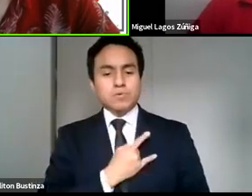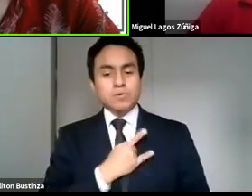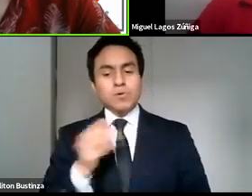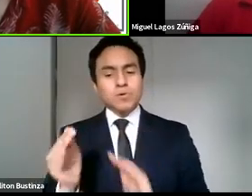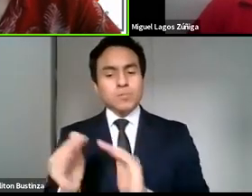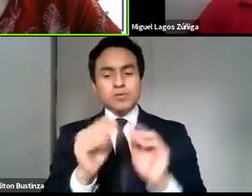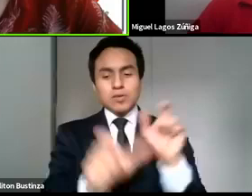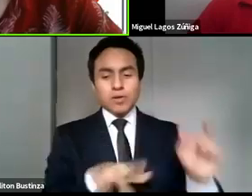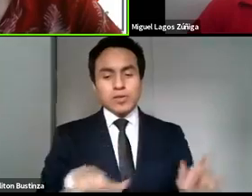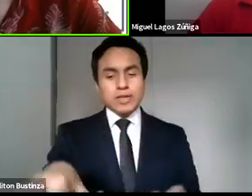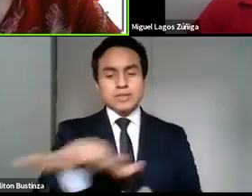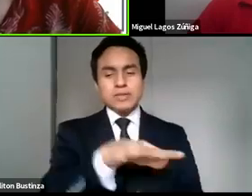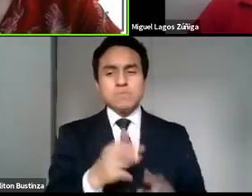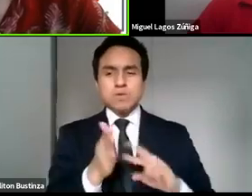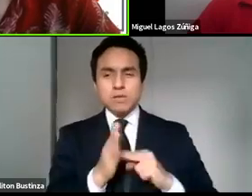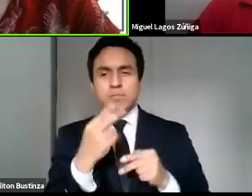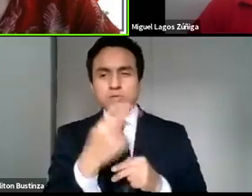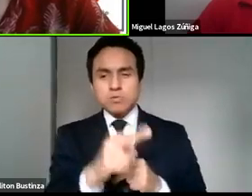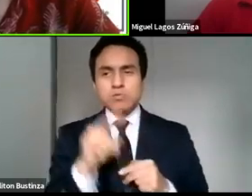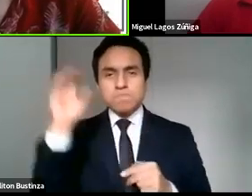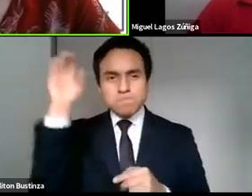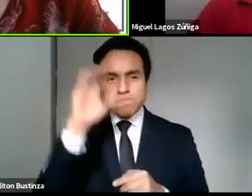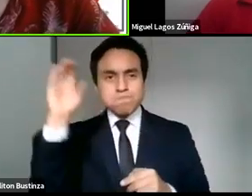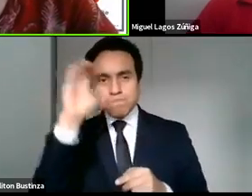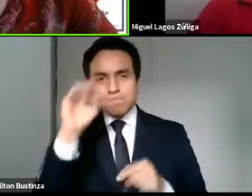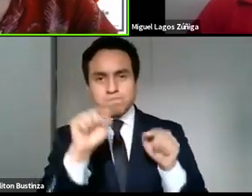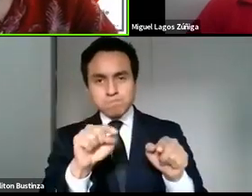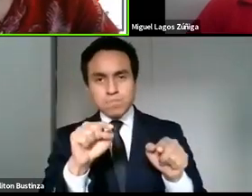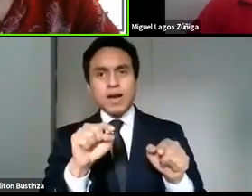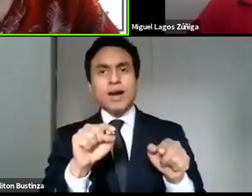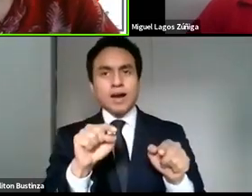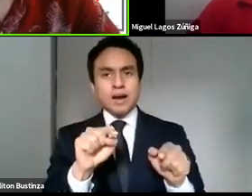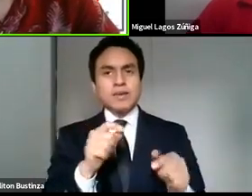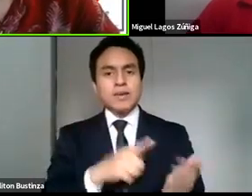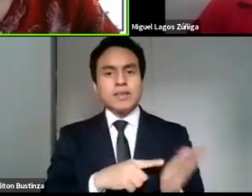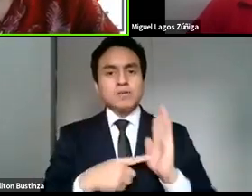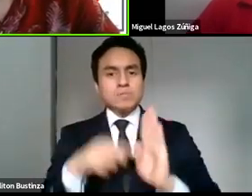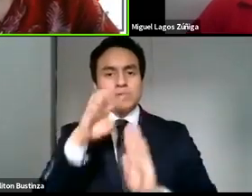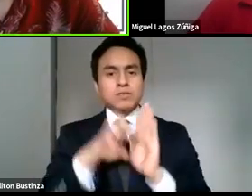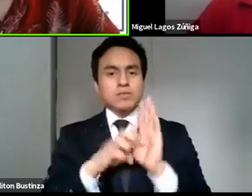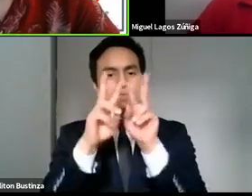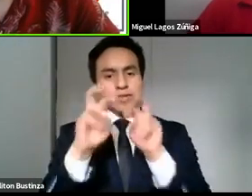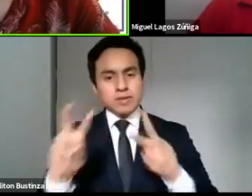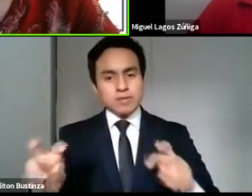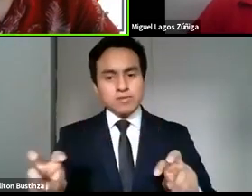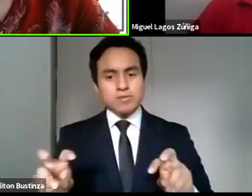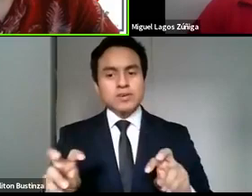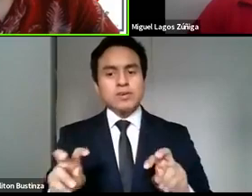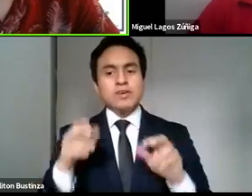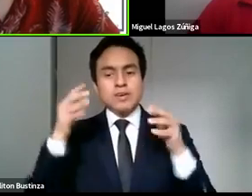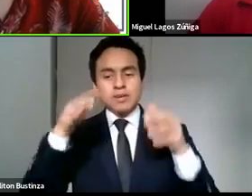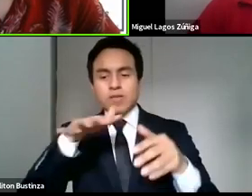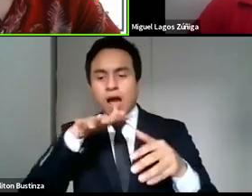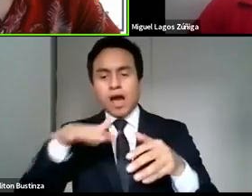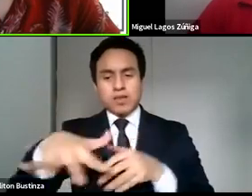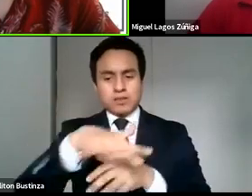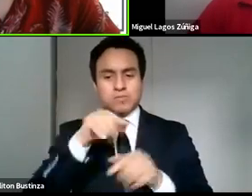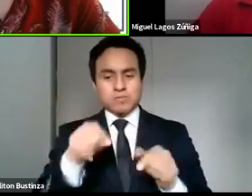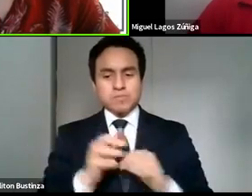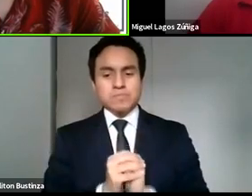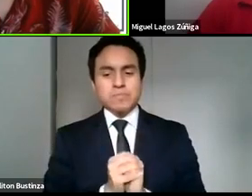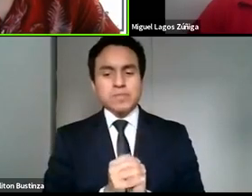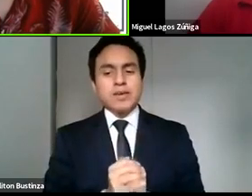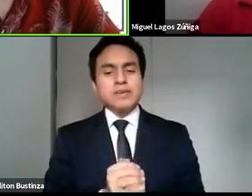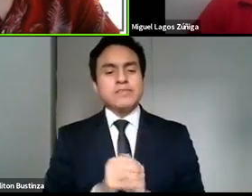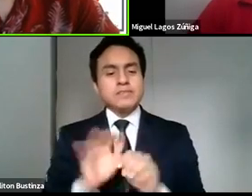comunas buscaron problemáticas importantes para ellos y decidieron realizar un proyecto de investigación en recursos hídricos. Este